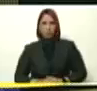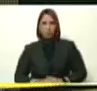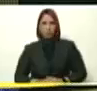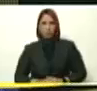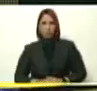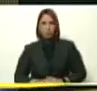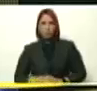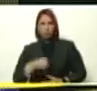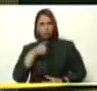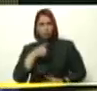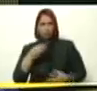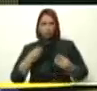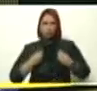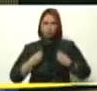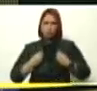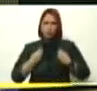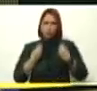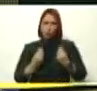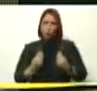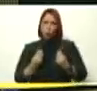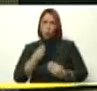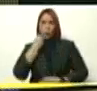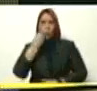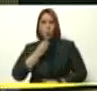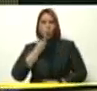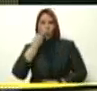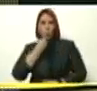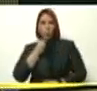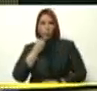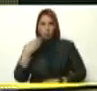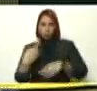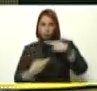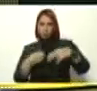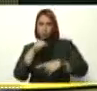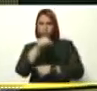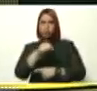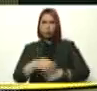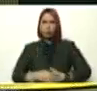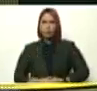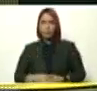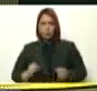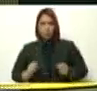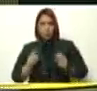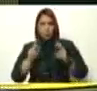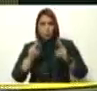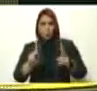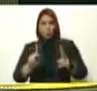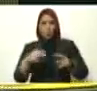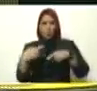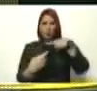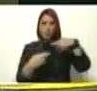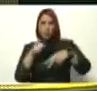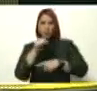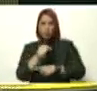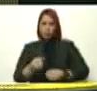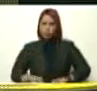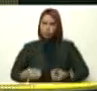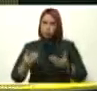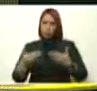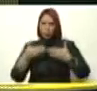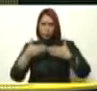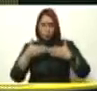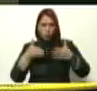la que has vivido como joven revolucionario. Las oportunidades que la revolución te ha dado y te ha